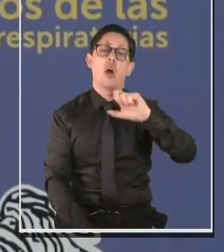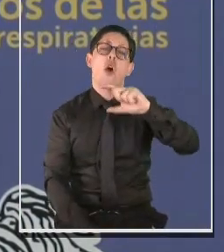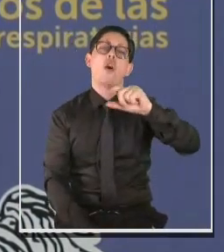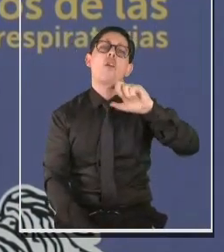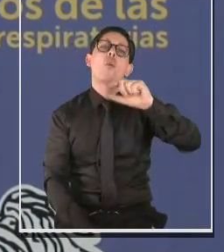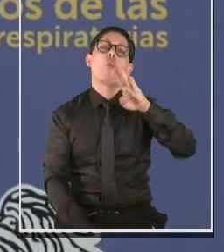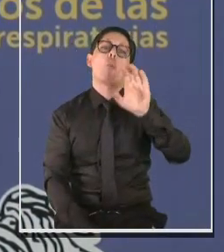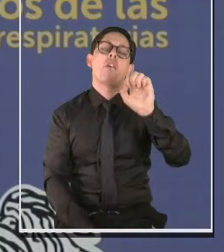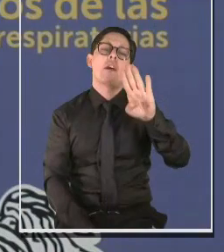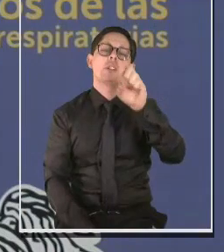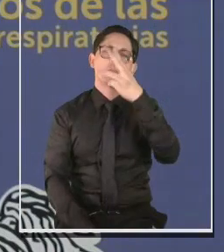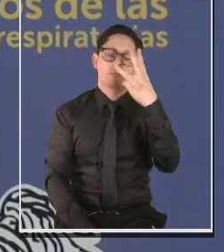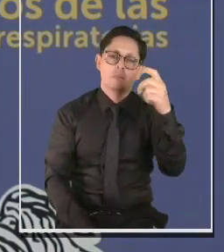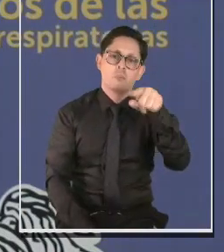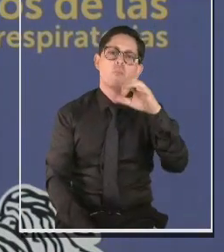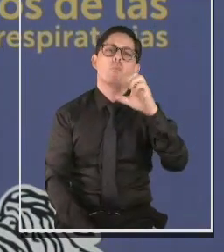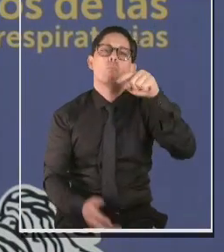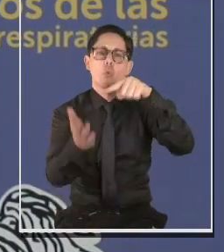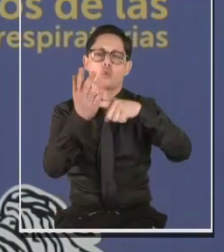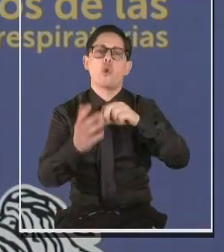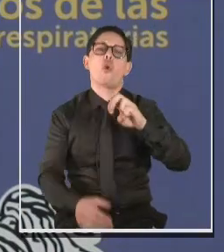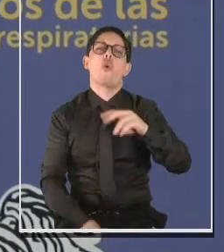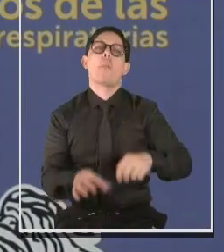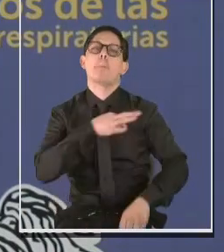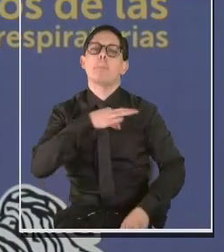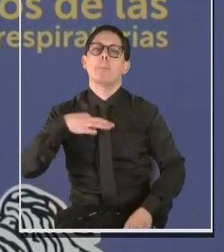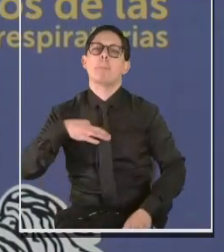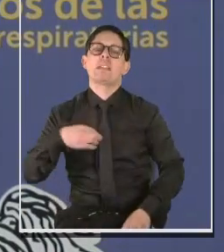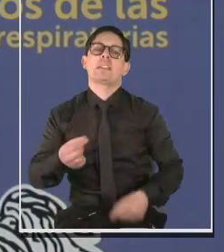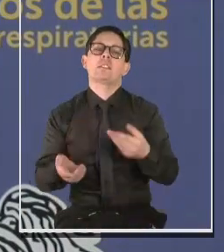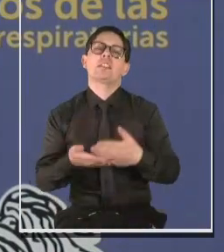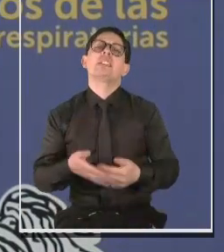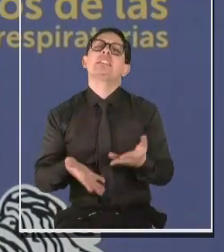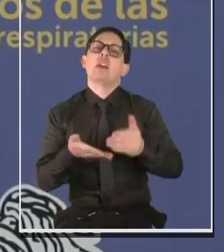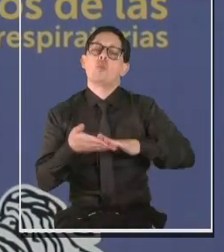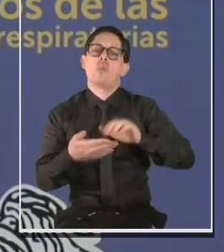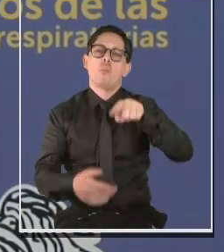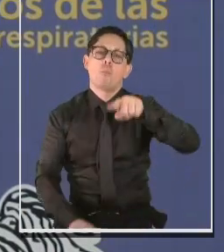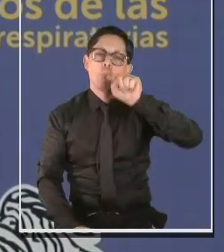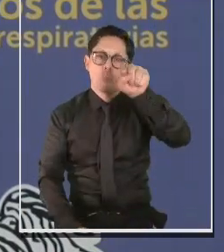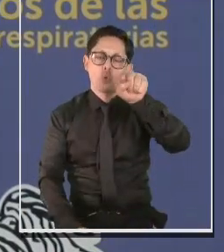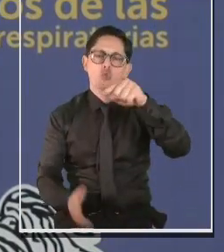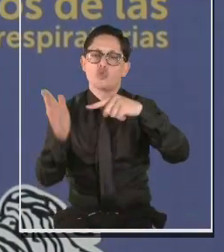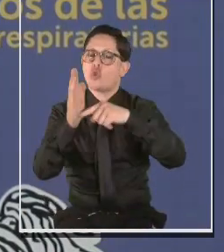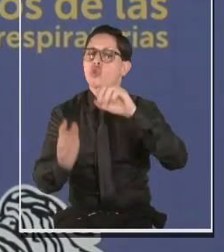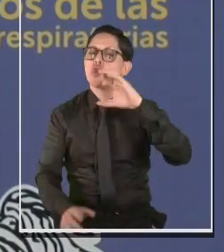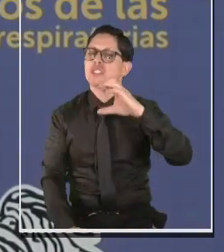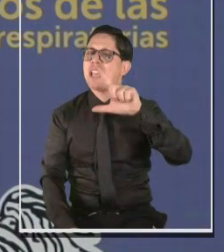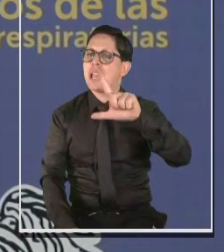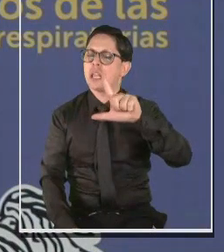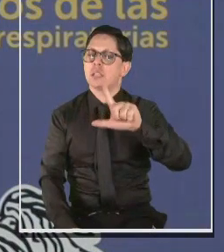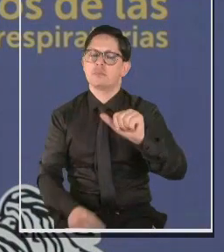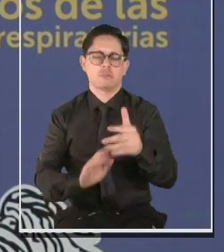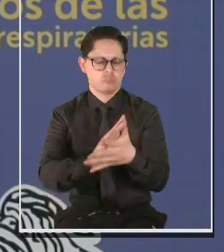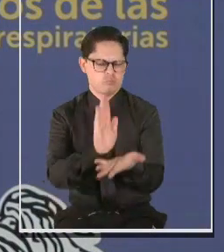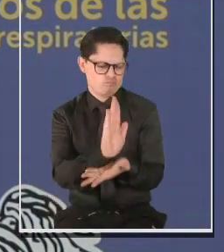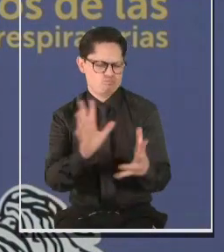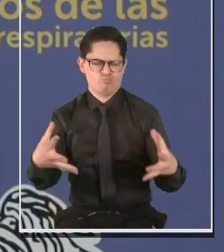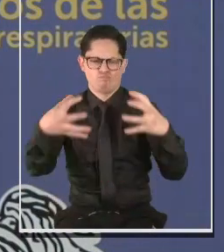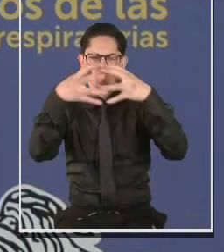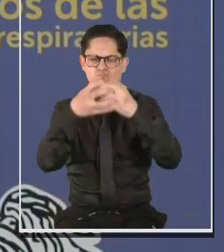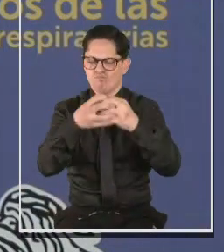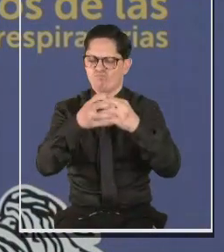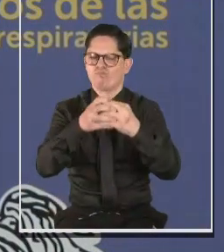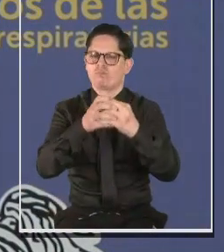de salud triple W punto minsal.cl y queremos también reforzar todas las medidas de protección y